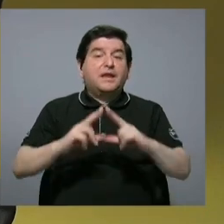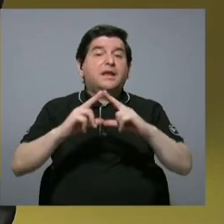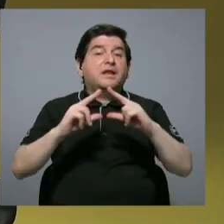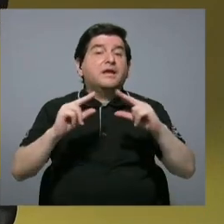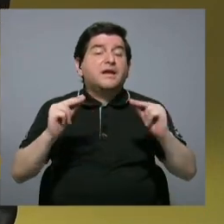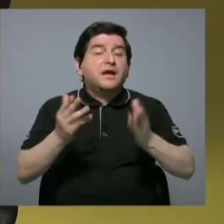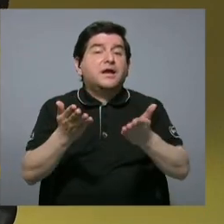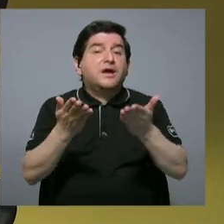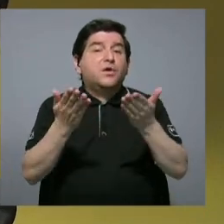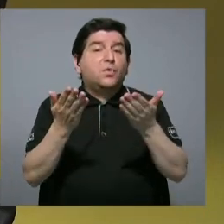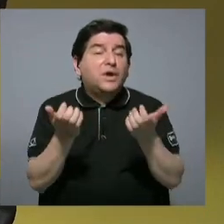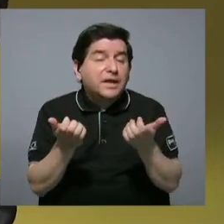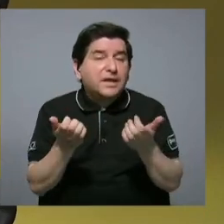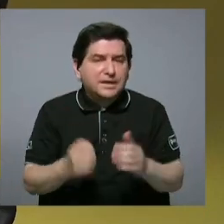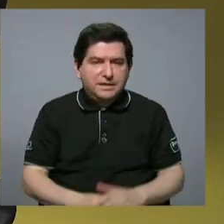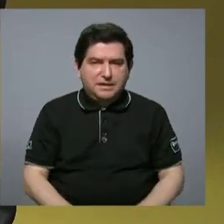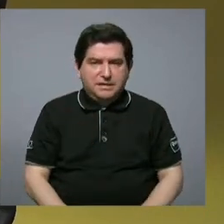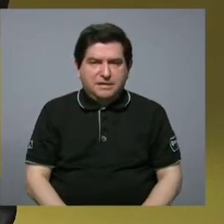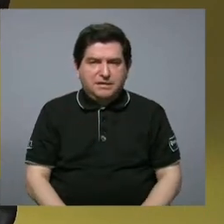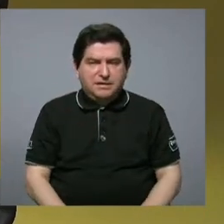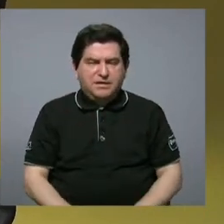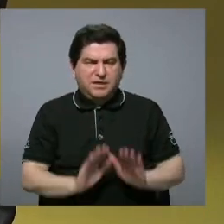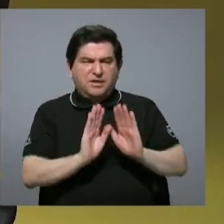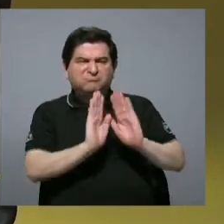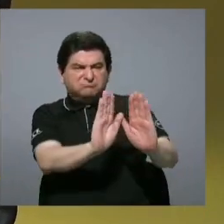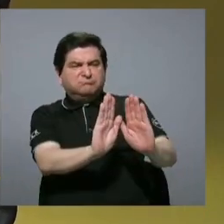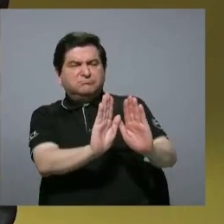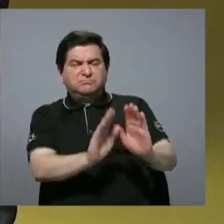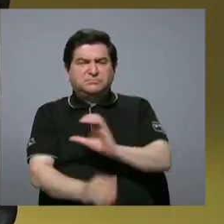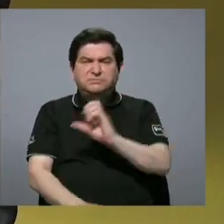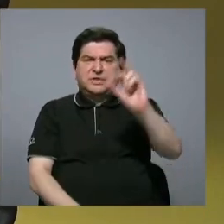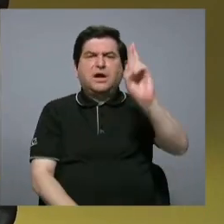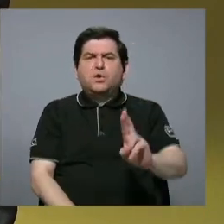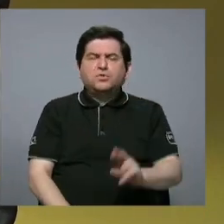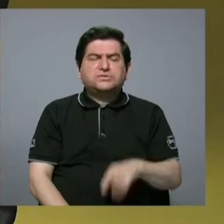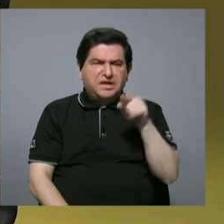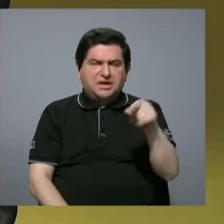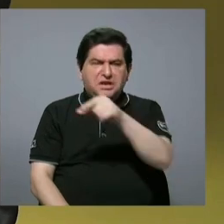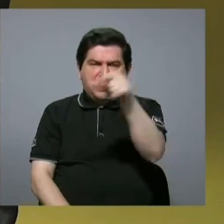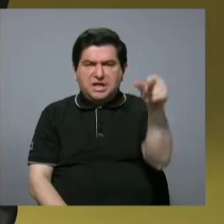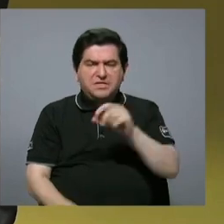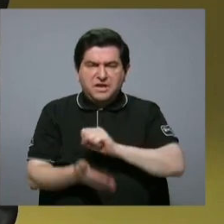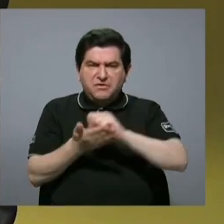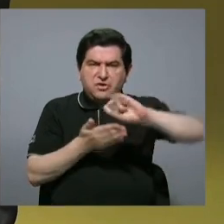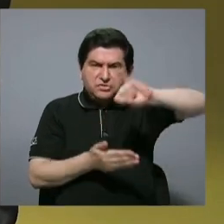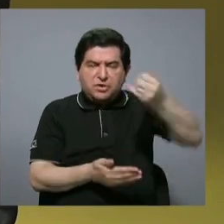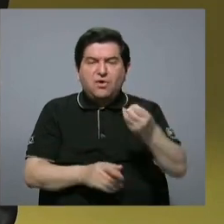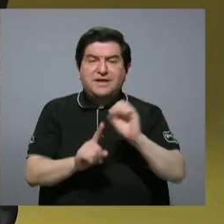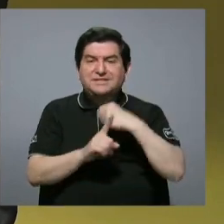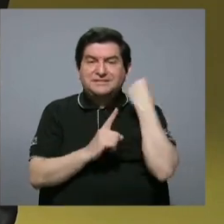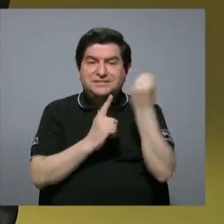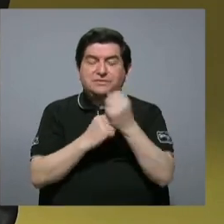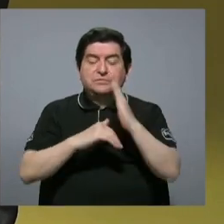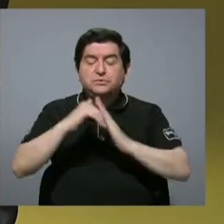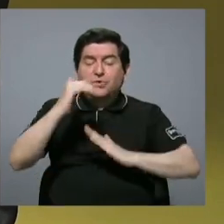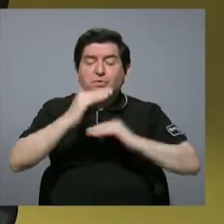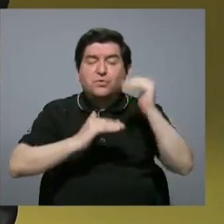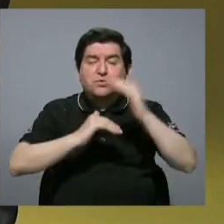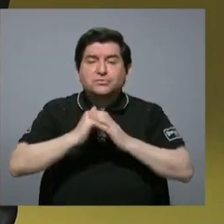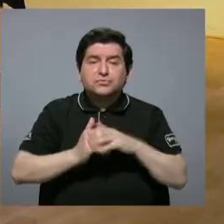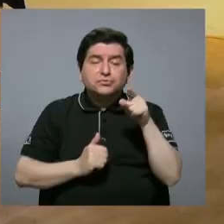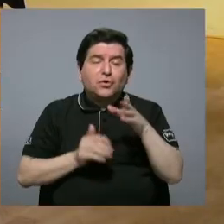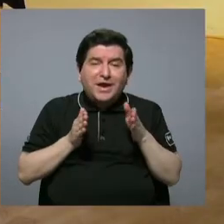Nicaragua quiere más bien alejar a Costa Rica del río San Juan por el asunto de la construcción del